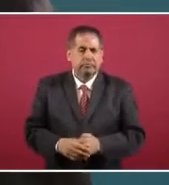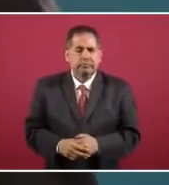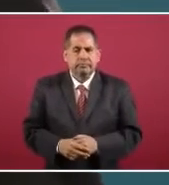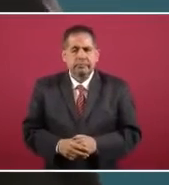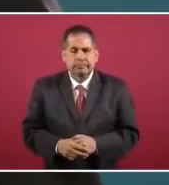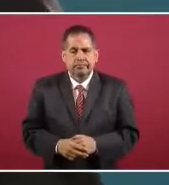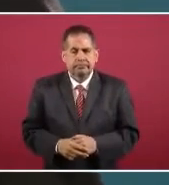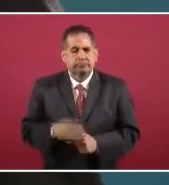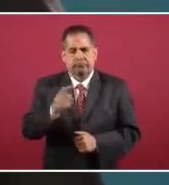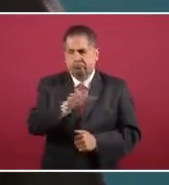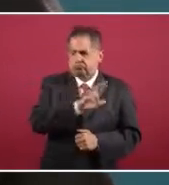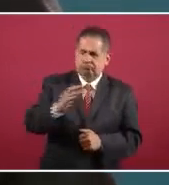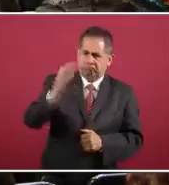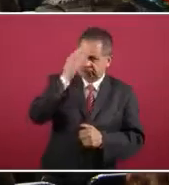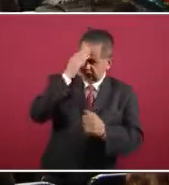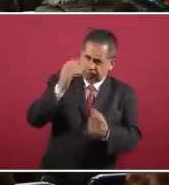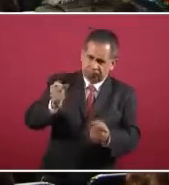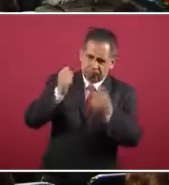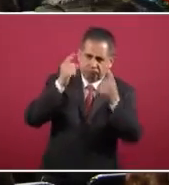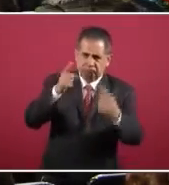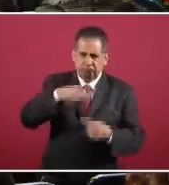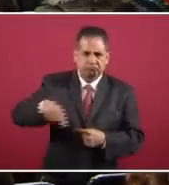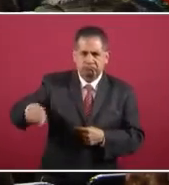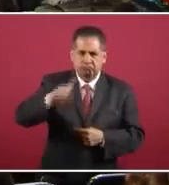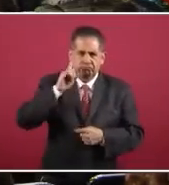como reconocimiento al trabajo de ustedes,